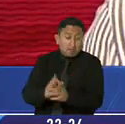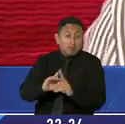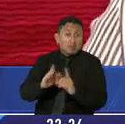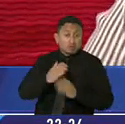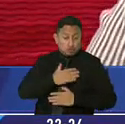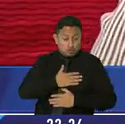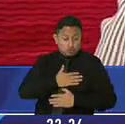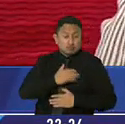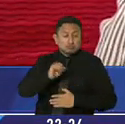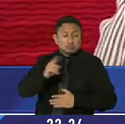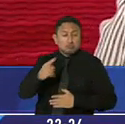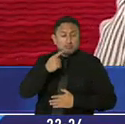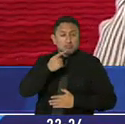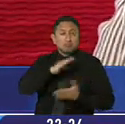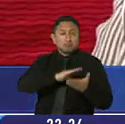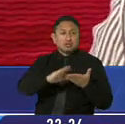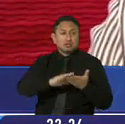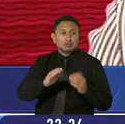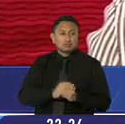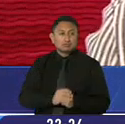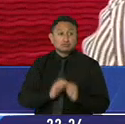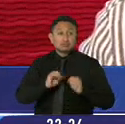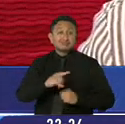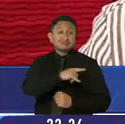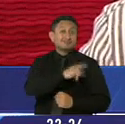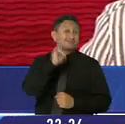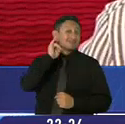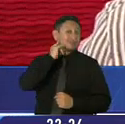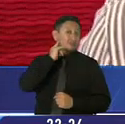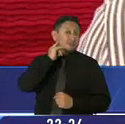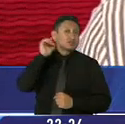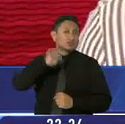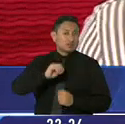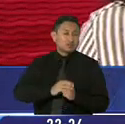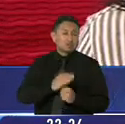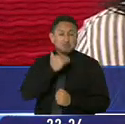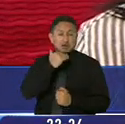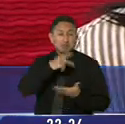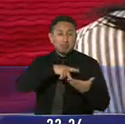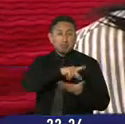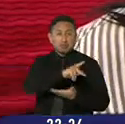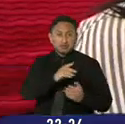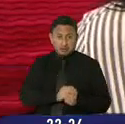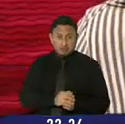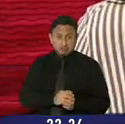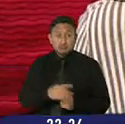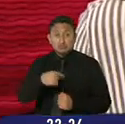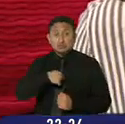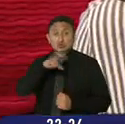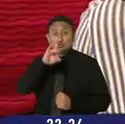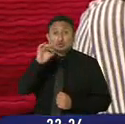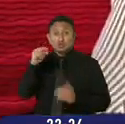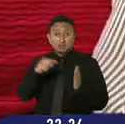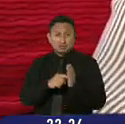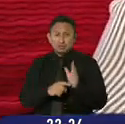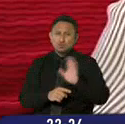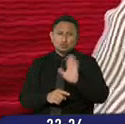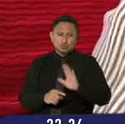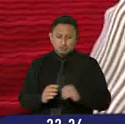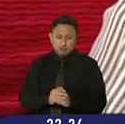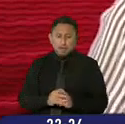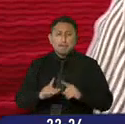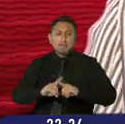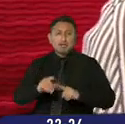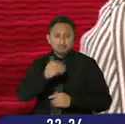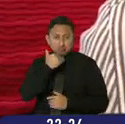pida disculpas y que la niña por lo menos que cubra algún gasto. Ni siquiera queremos los $80,000, pero por lo menos ayuden en algo,